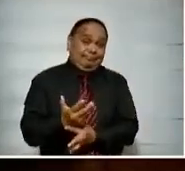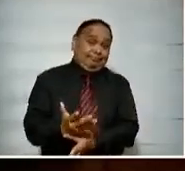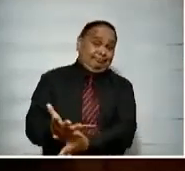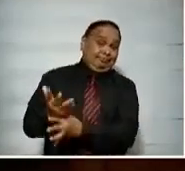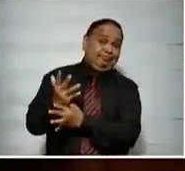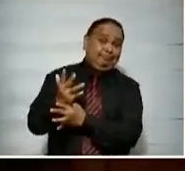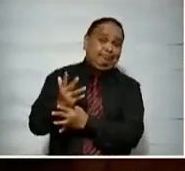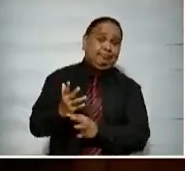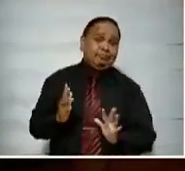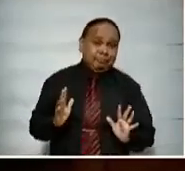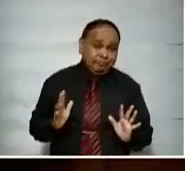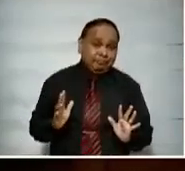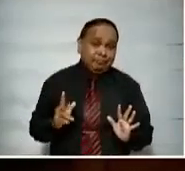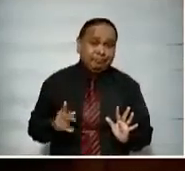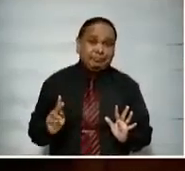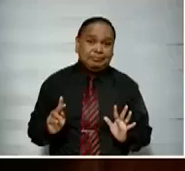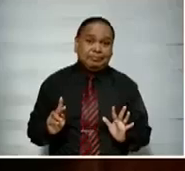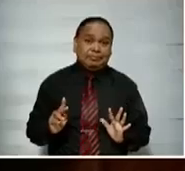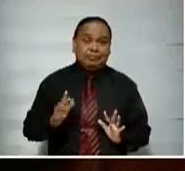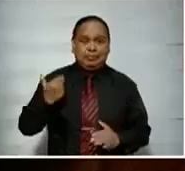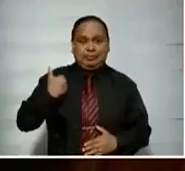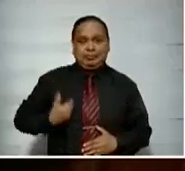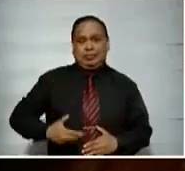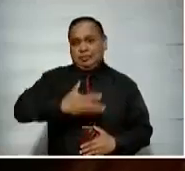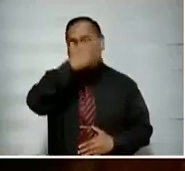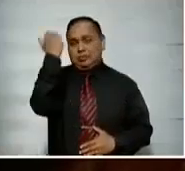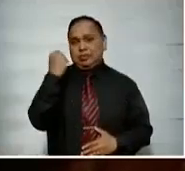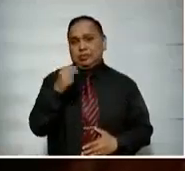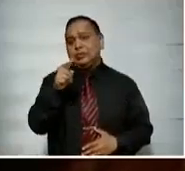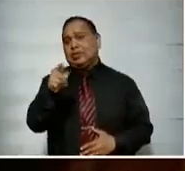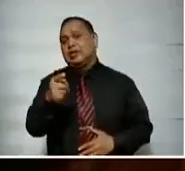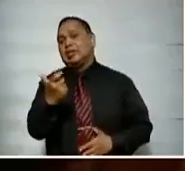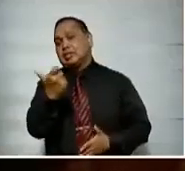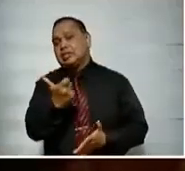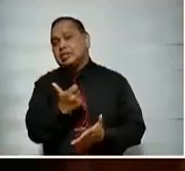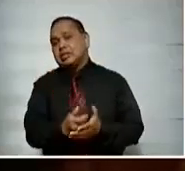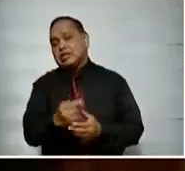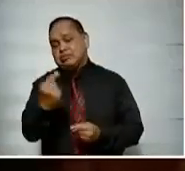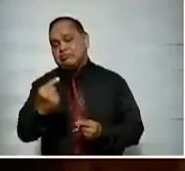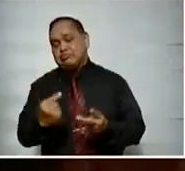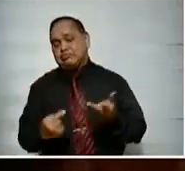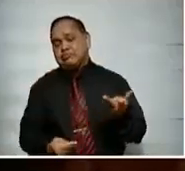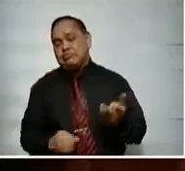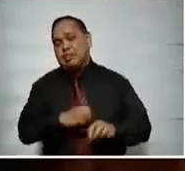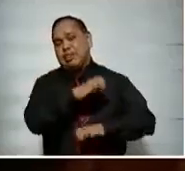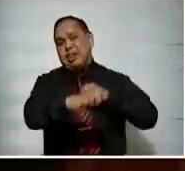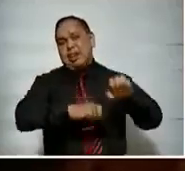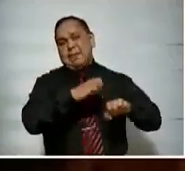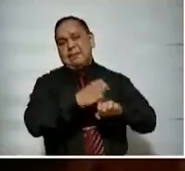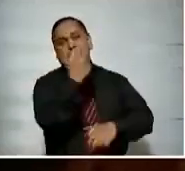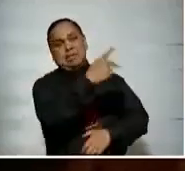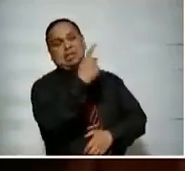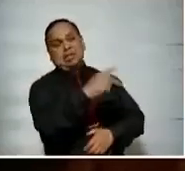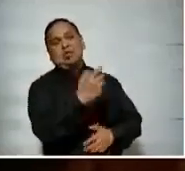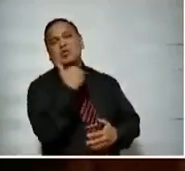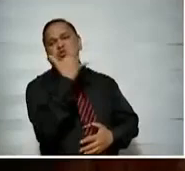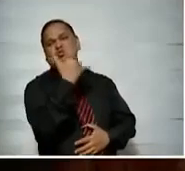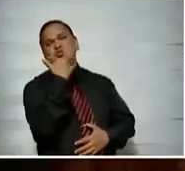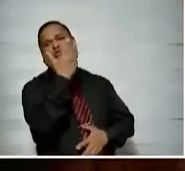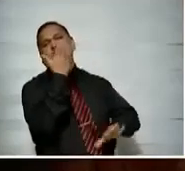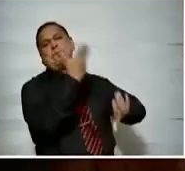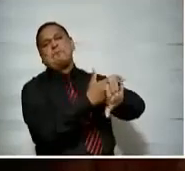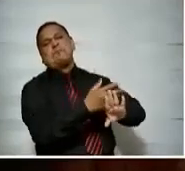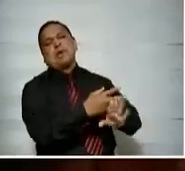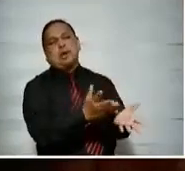haciendo es, yo no sé, la bolsa de valores, pero desprestigiar, embarrar a su empresa y ponerla bajo sospecha,